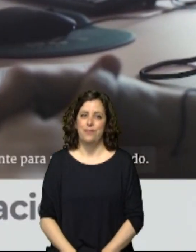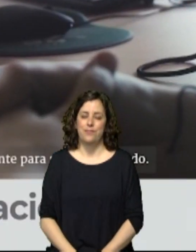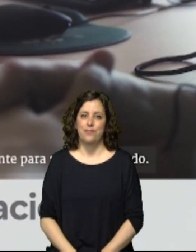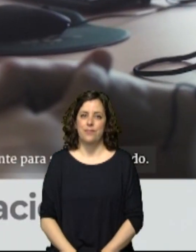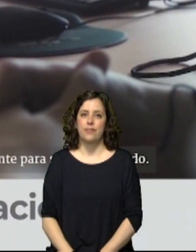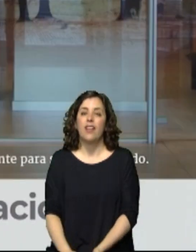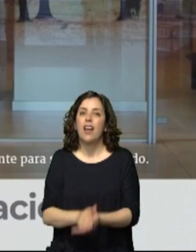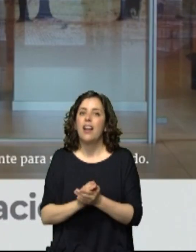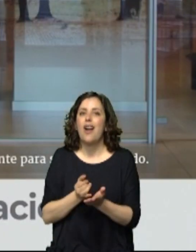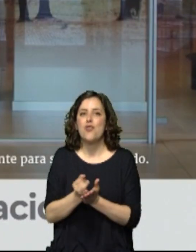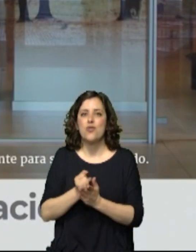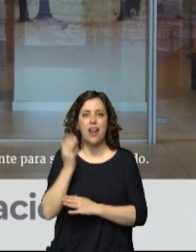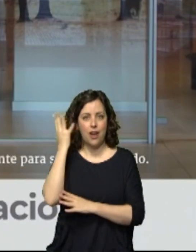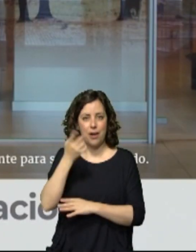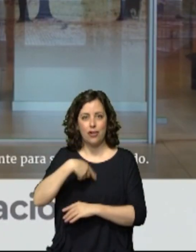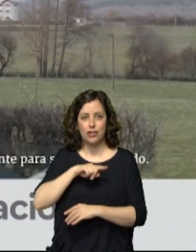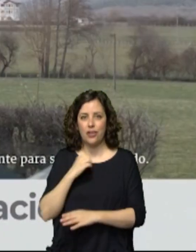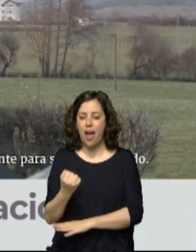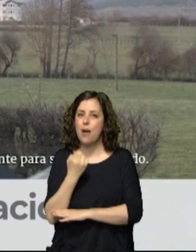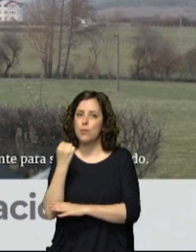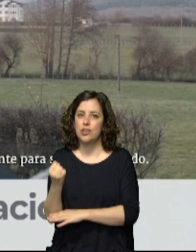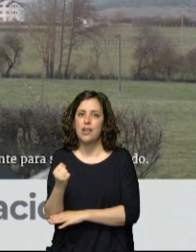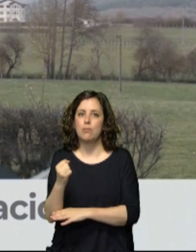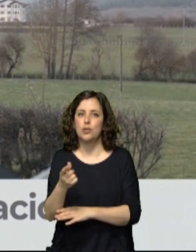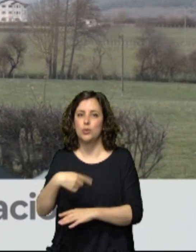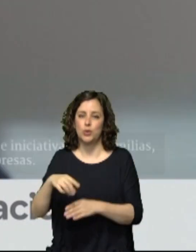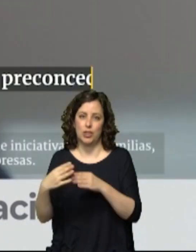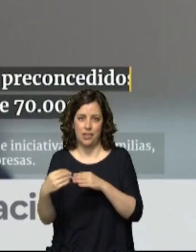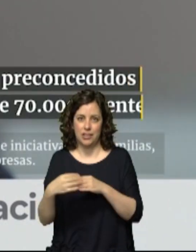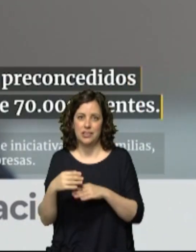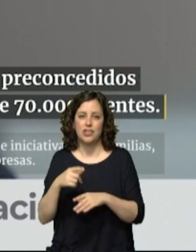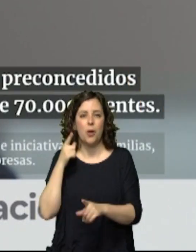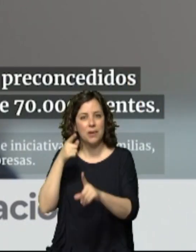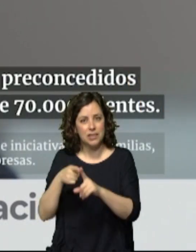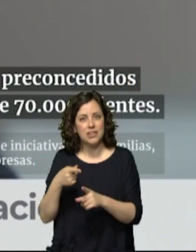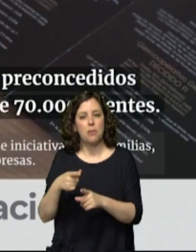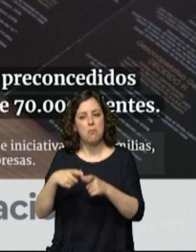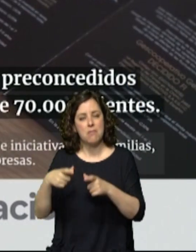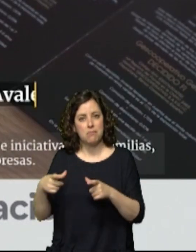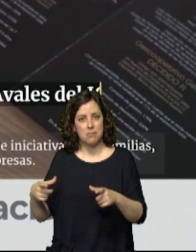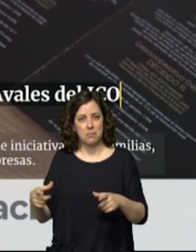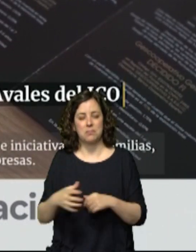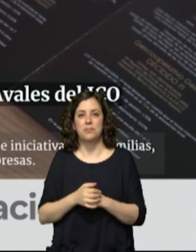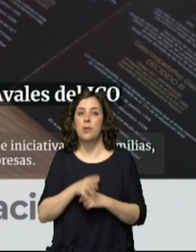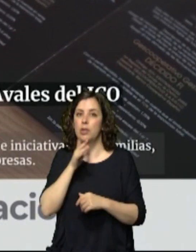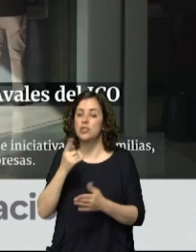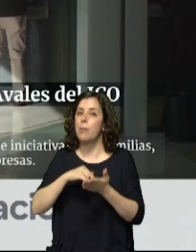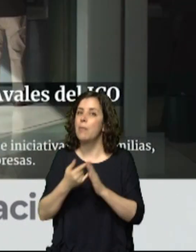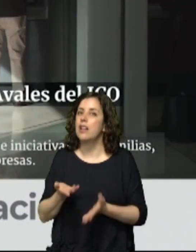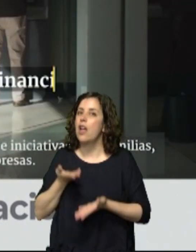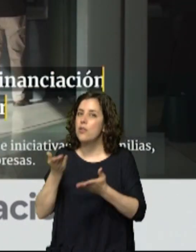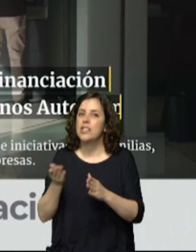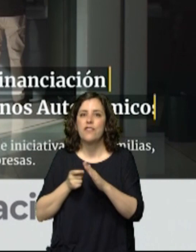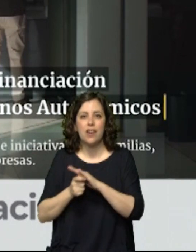En Caja Rural de Navarra apoyamos a nuestra gente para seguir creciendo. Por eso lanzamos un plan de ayudas, financiación e iniciativas